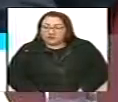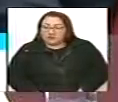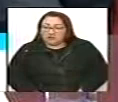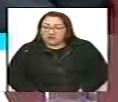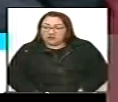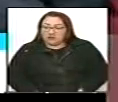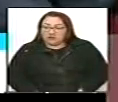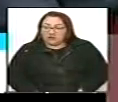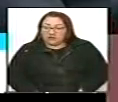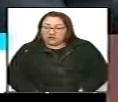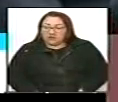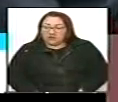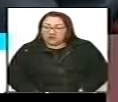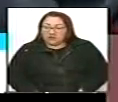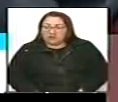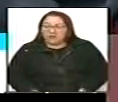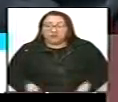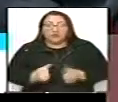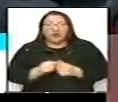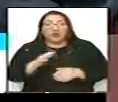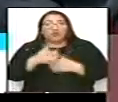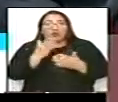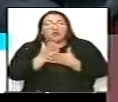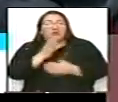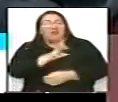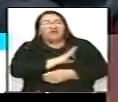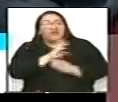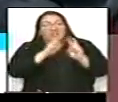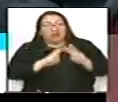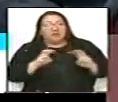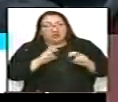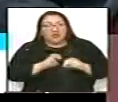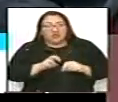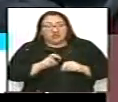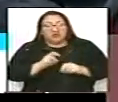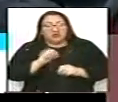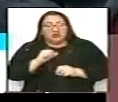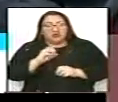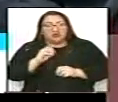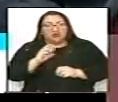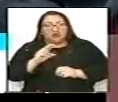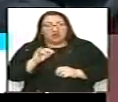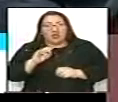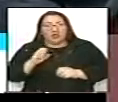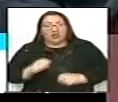quiero enfocar en el tema de la fiscal de la Nación, Soraya Ábalos.